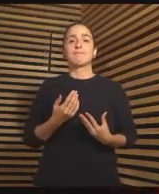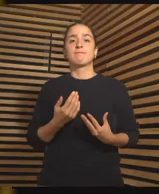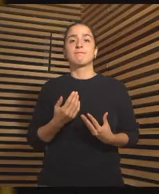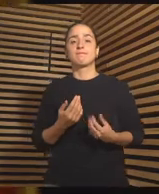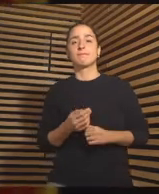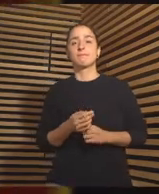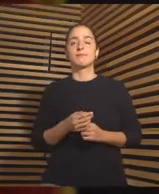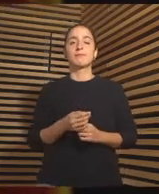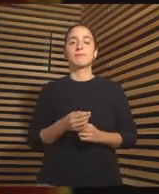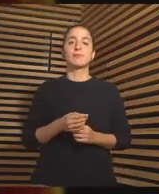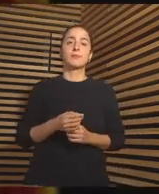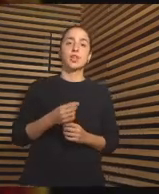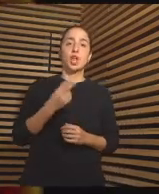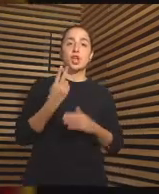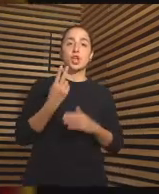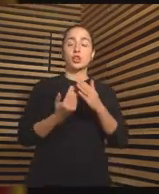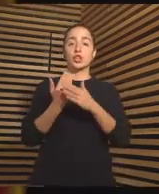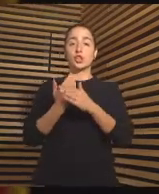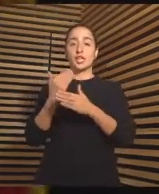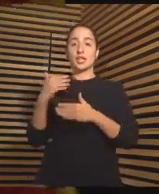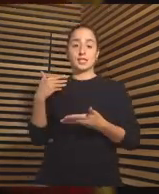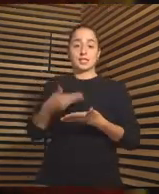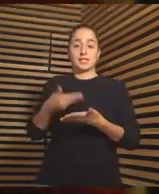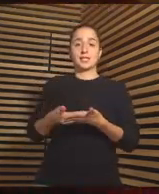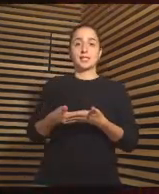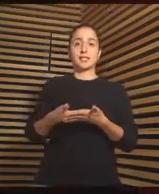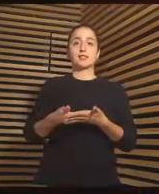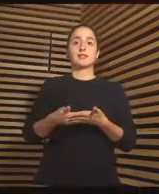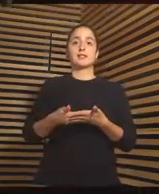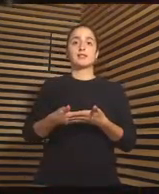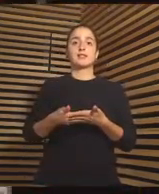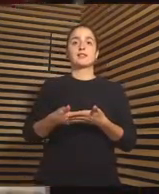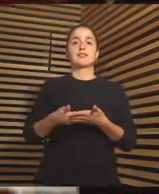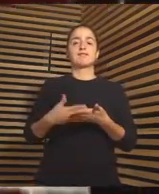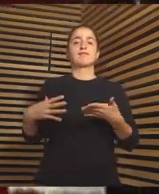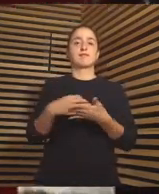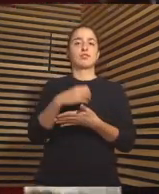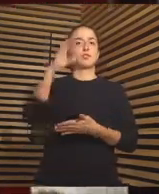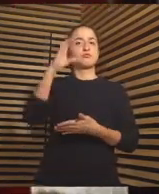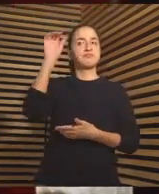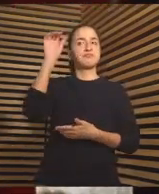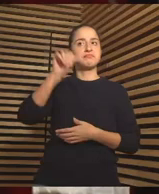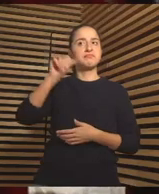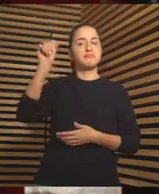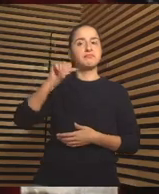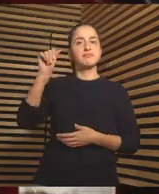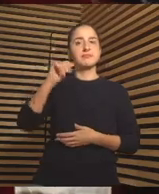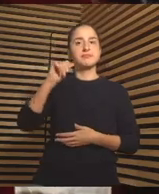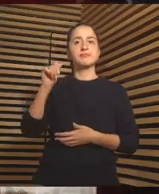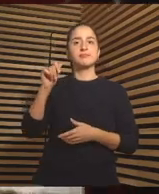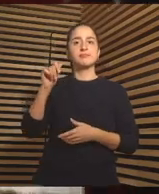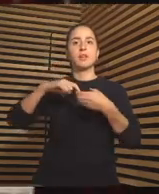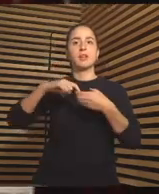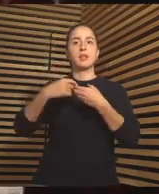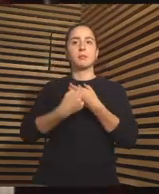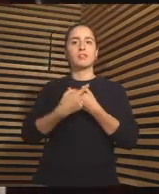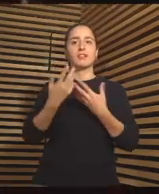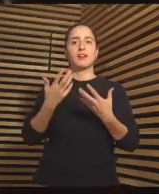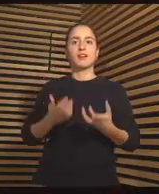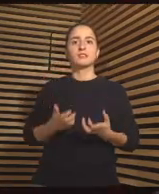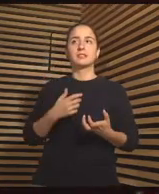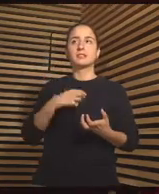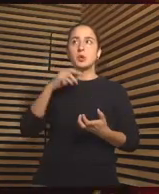en estos 2 días hemos estado escuchando un montón de intervenciones que, a mi modo de